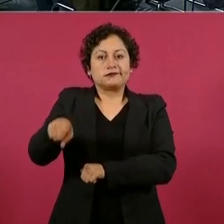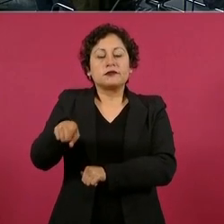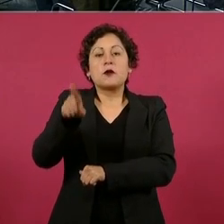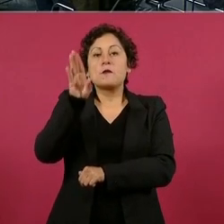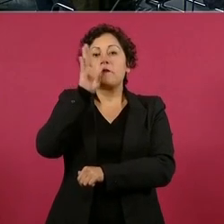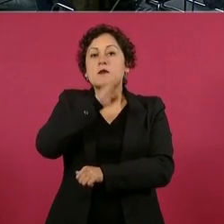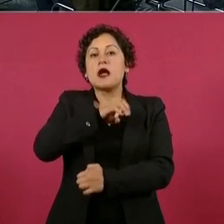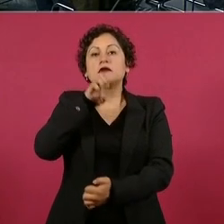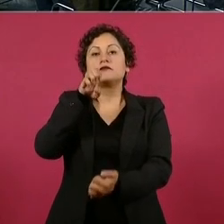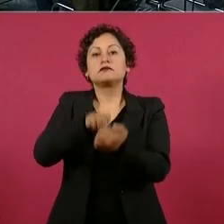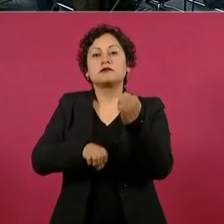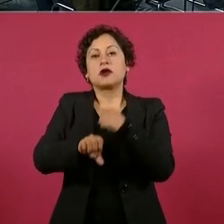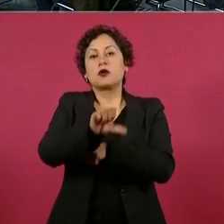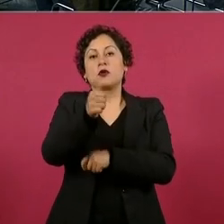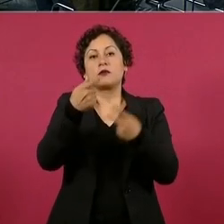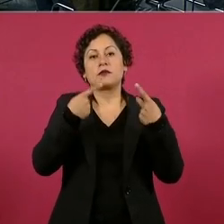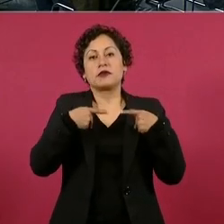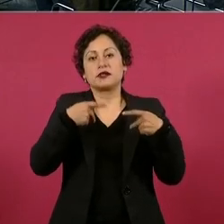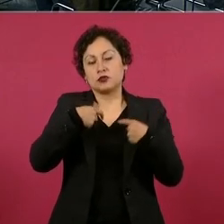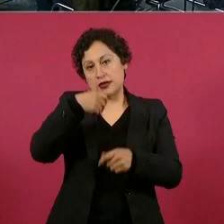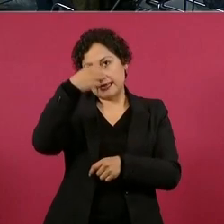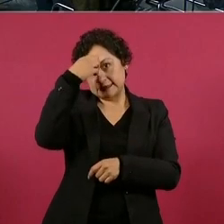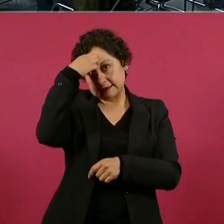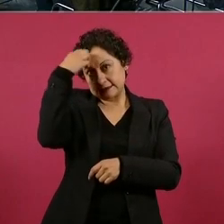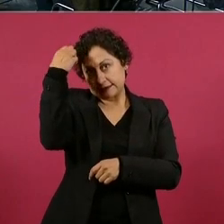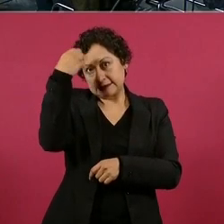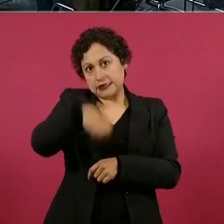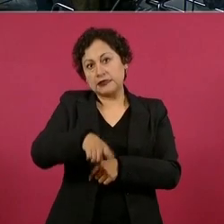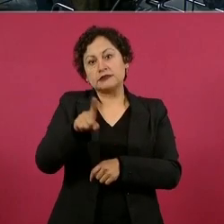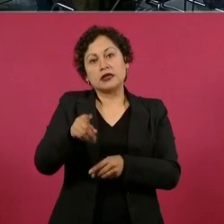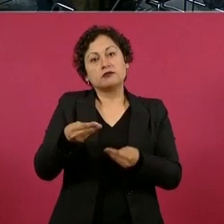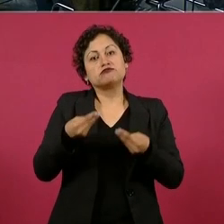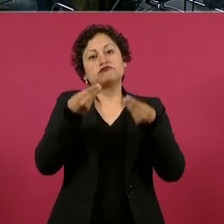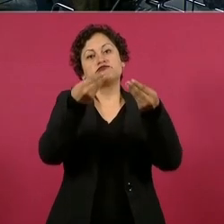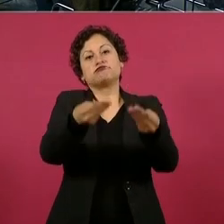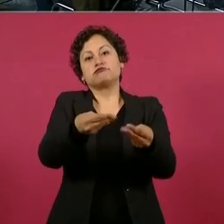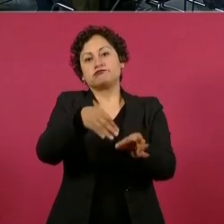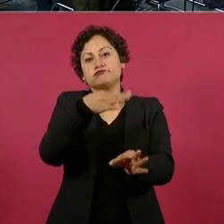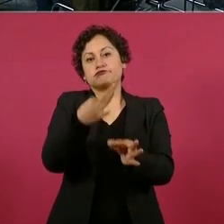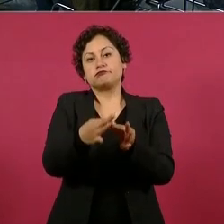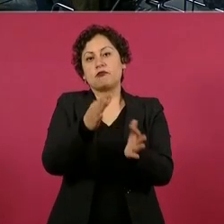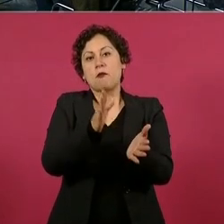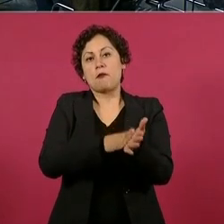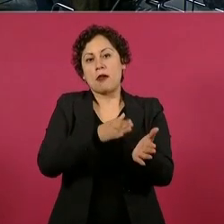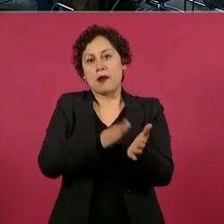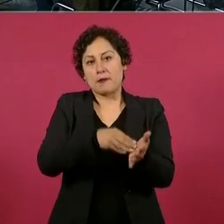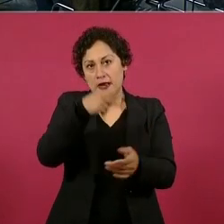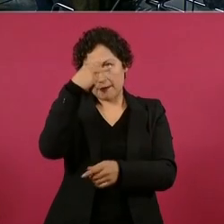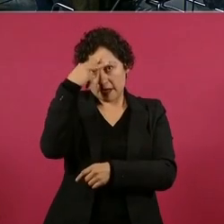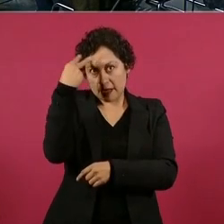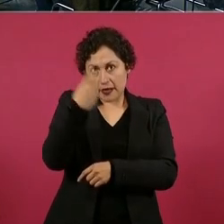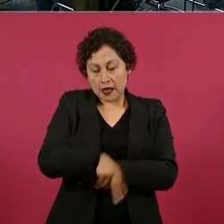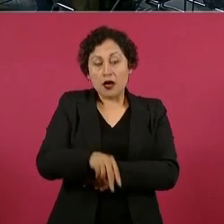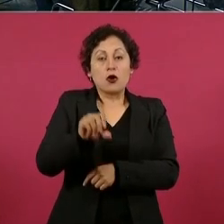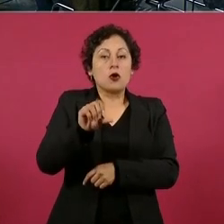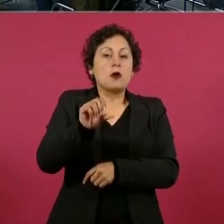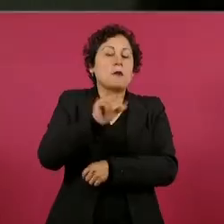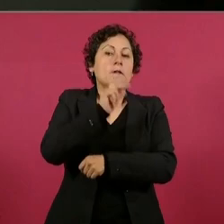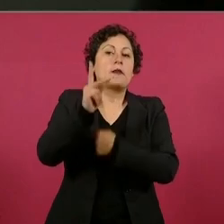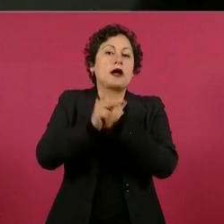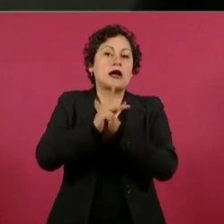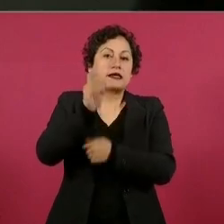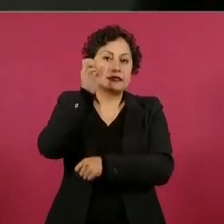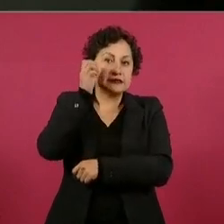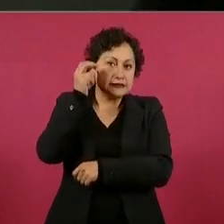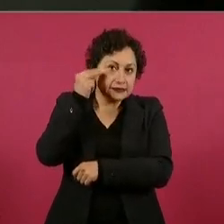ciudadanos extranjeros con calidad de mexicanos, registrando a migrantes de China como mexicanos, presidente. Eso es lo que se dio